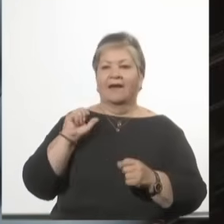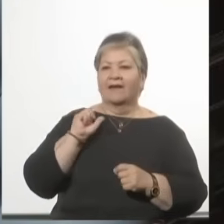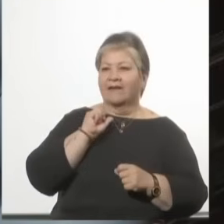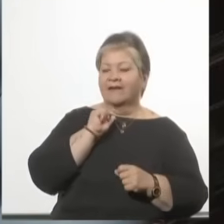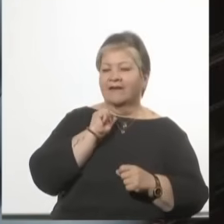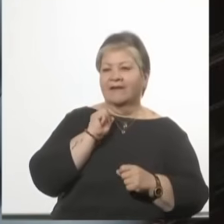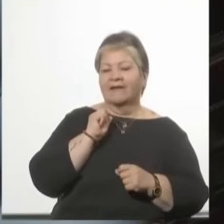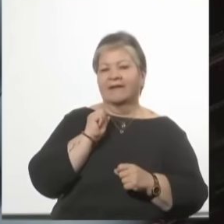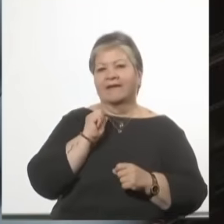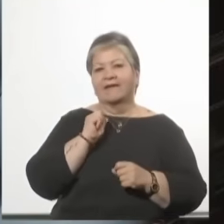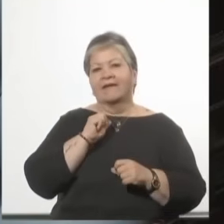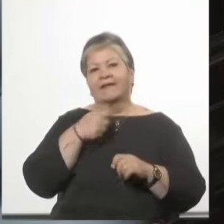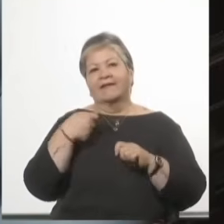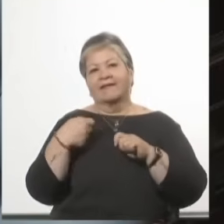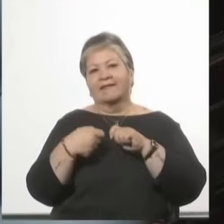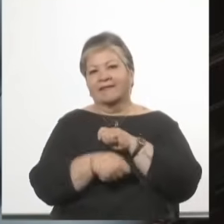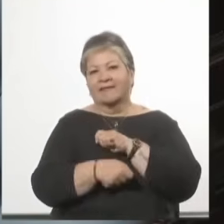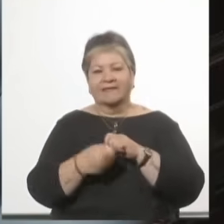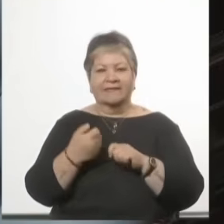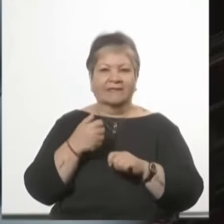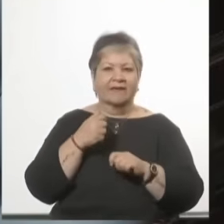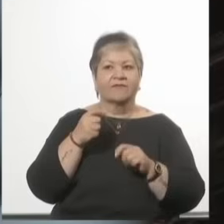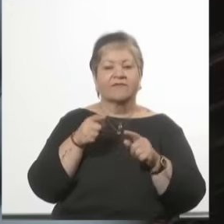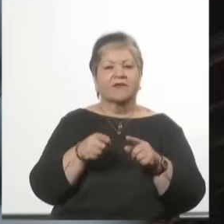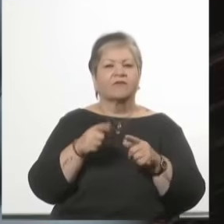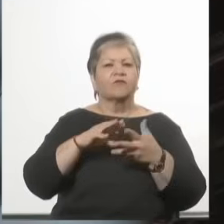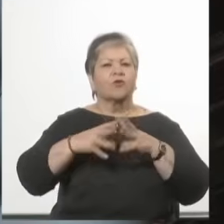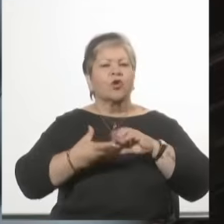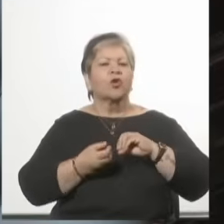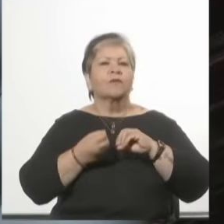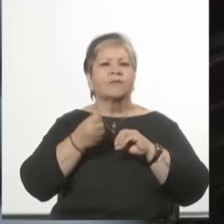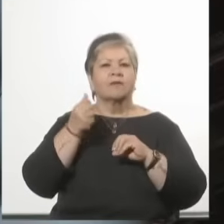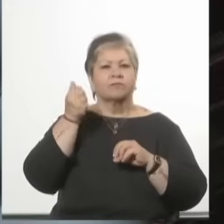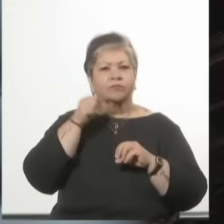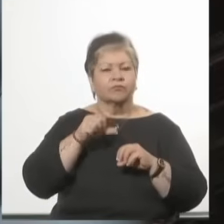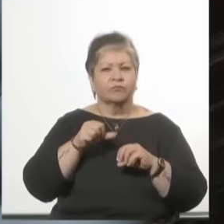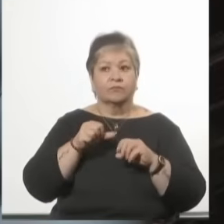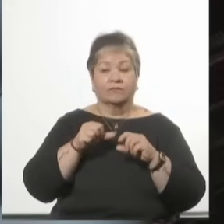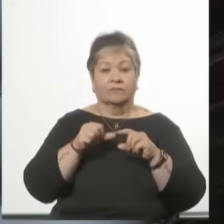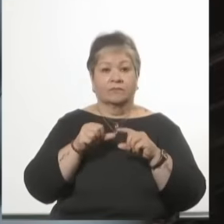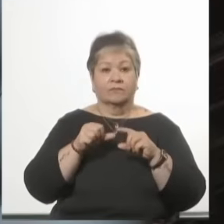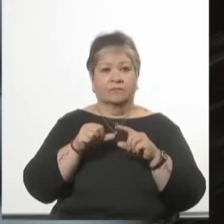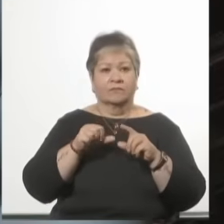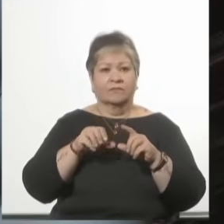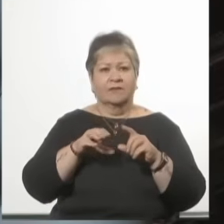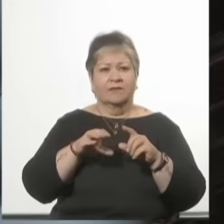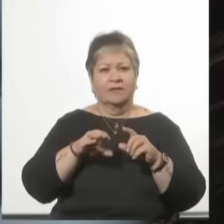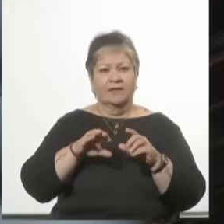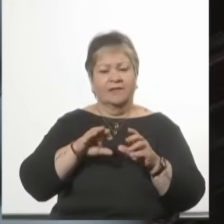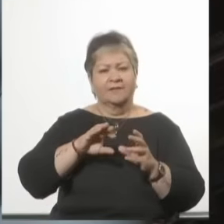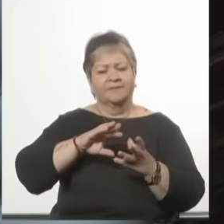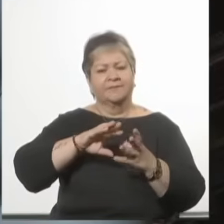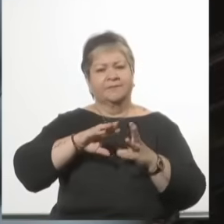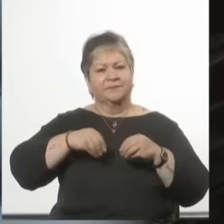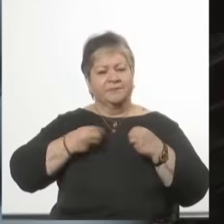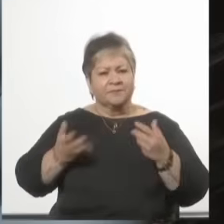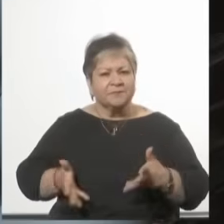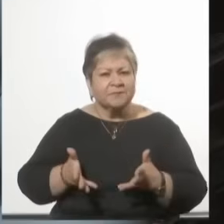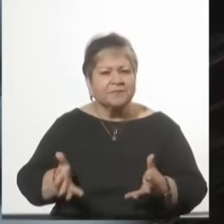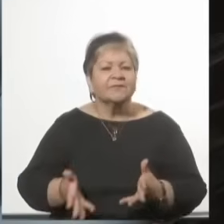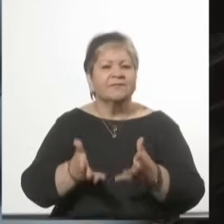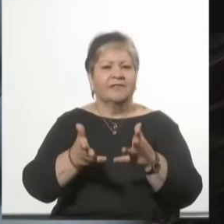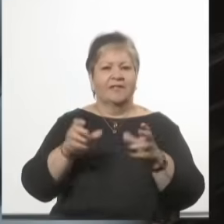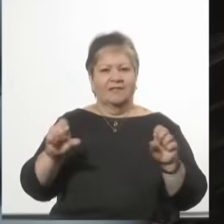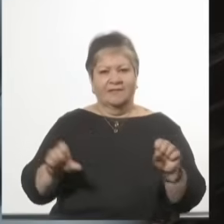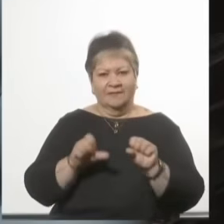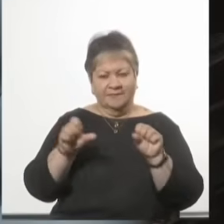el pueblo uruguayo, haya enérgicamente reaccionado en defensa del interés público y adoptado la decisión de promover las acciones que